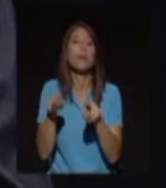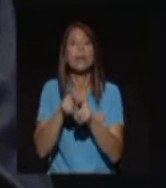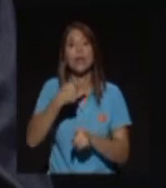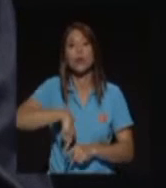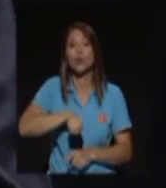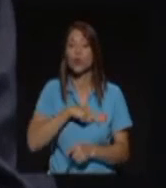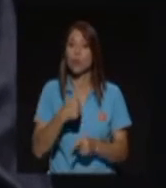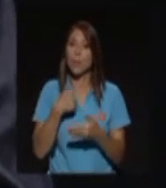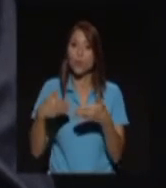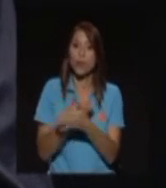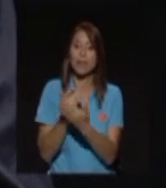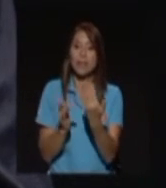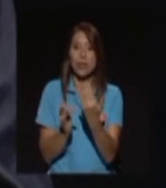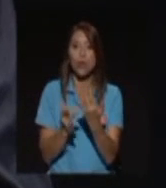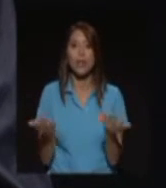nuevas tecnologías,